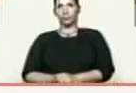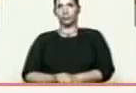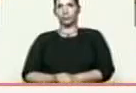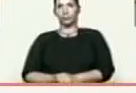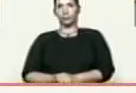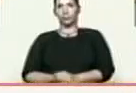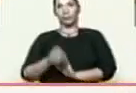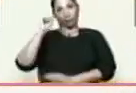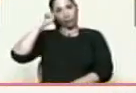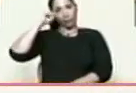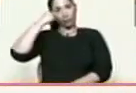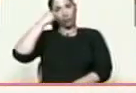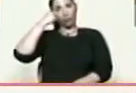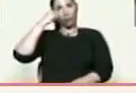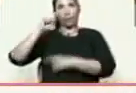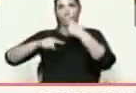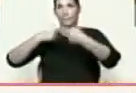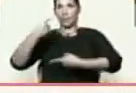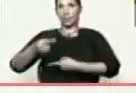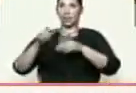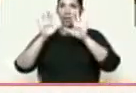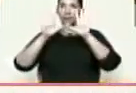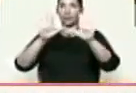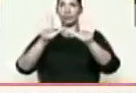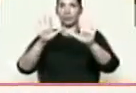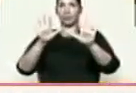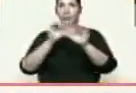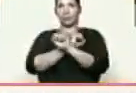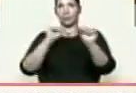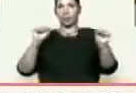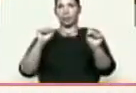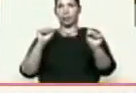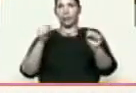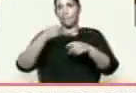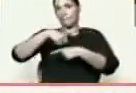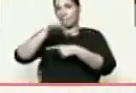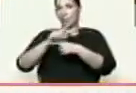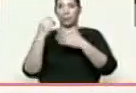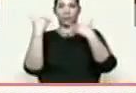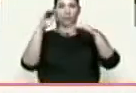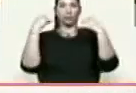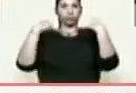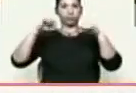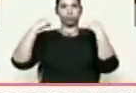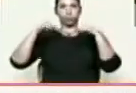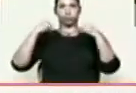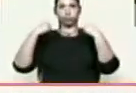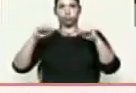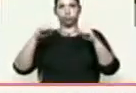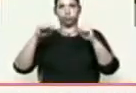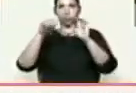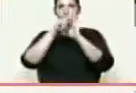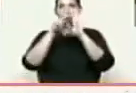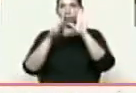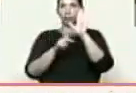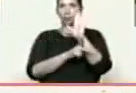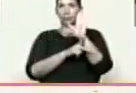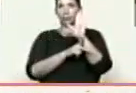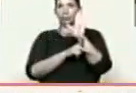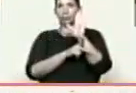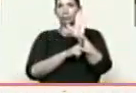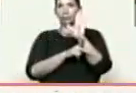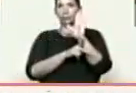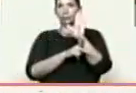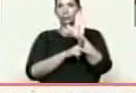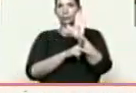Recuerdo que para el día de mañana a las 10 comienza la primera fase de entrenamiento en el parque.